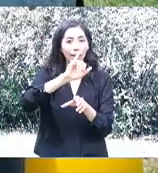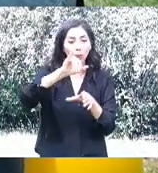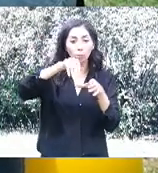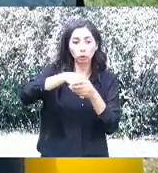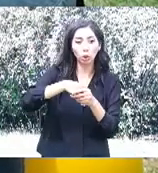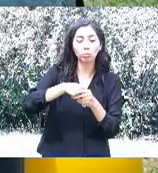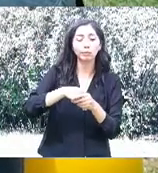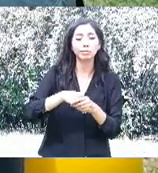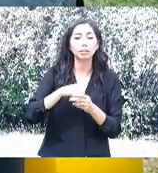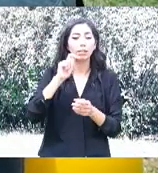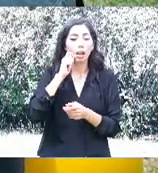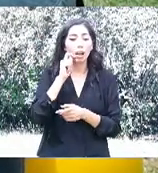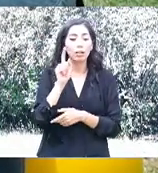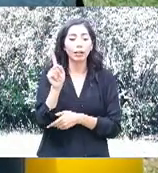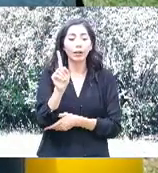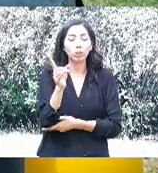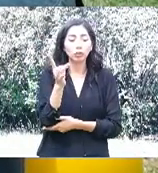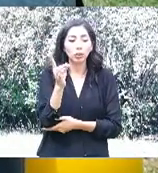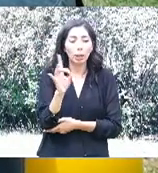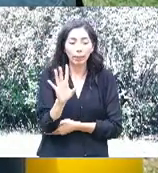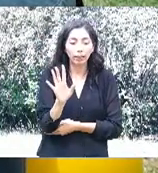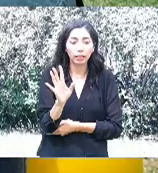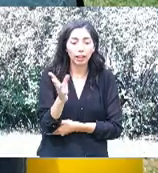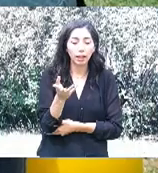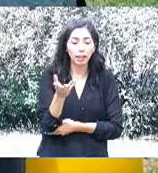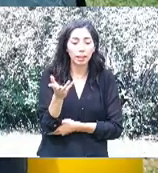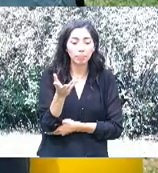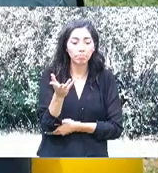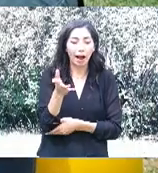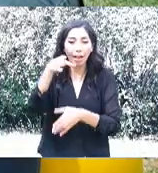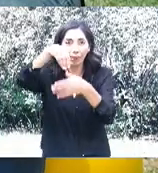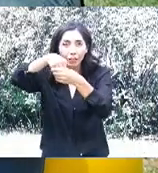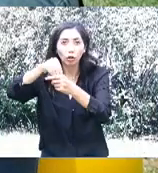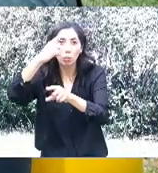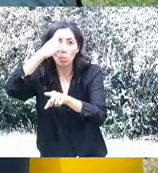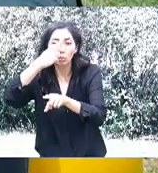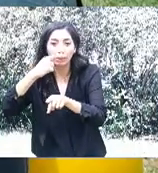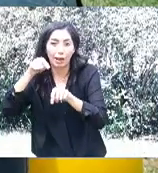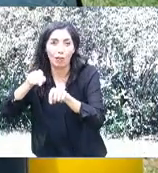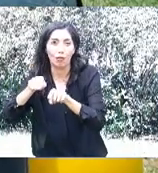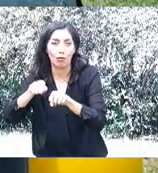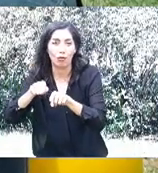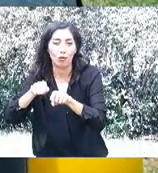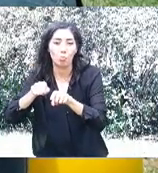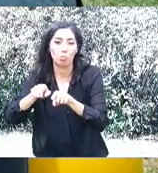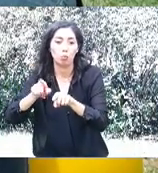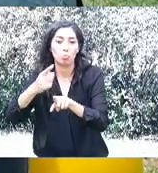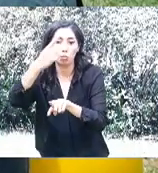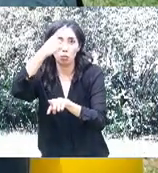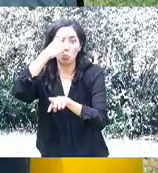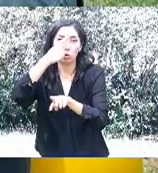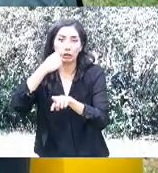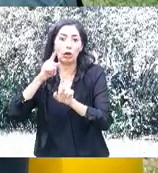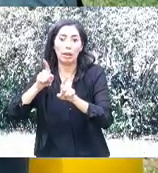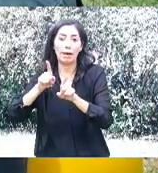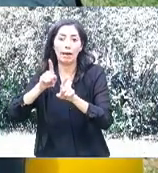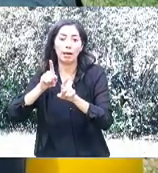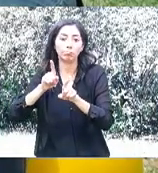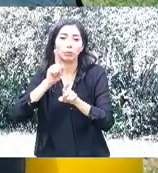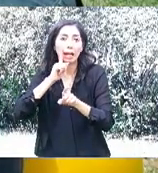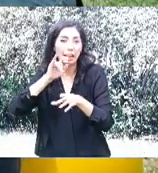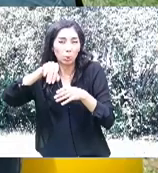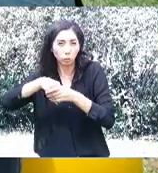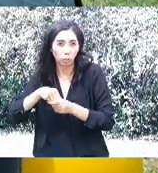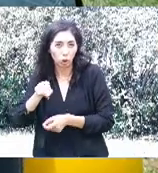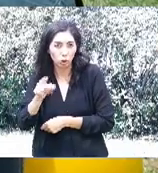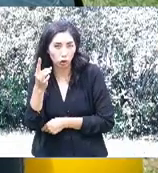no es solamente eh que Ocurre algo en el Museo no es algo que solamente el museo incluye no sino